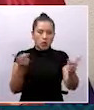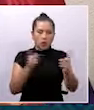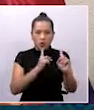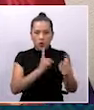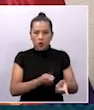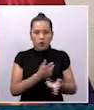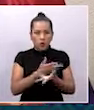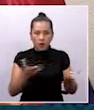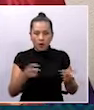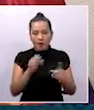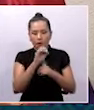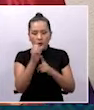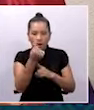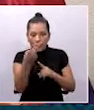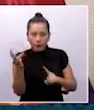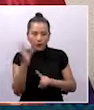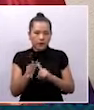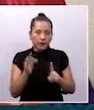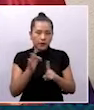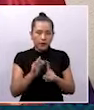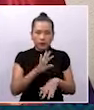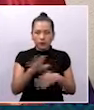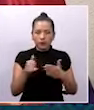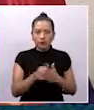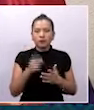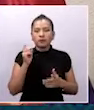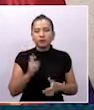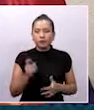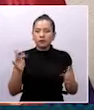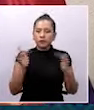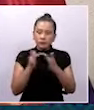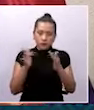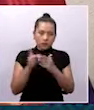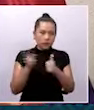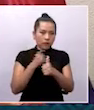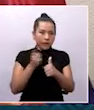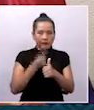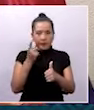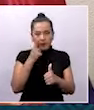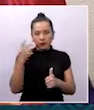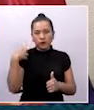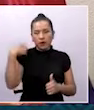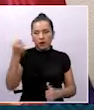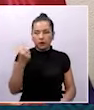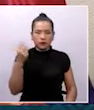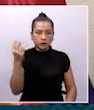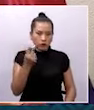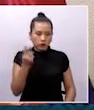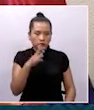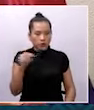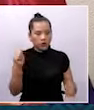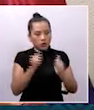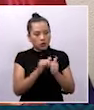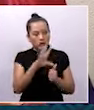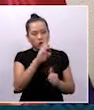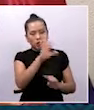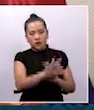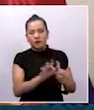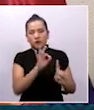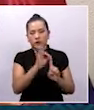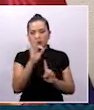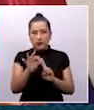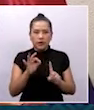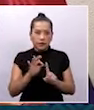alguna federación del trópico, lógicamente tiene que ver con la ente matriz, que son las 6 federaciones del trópico, que dentro de su